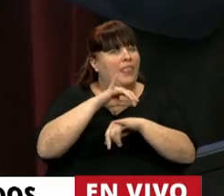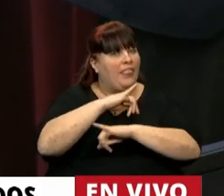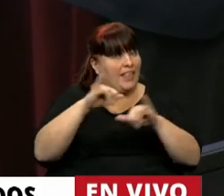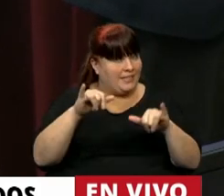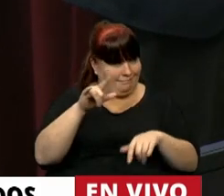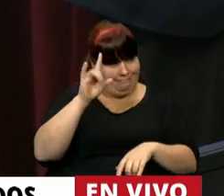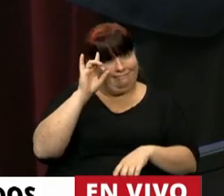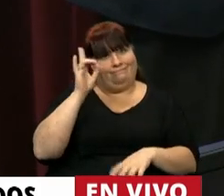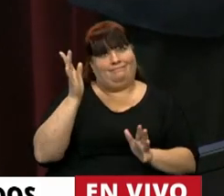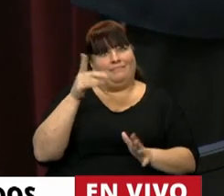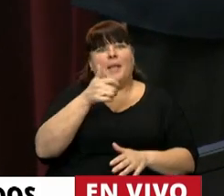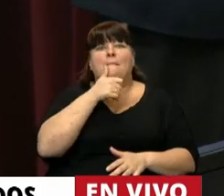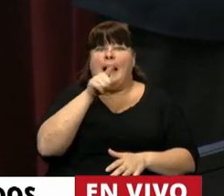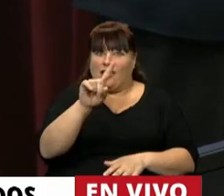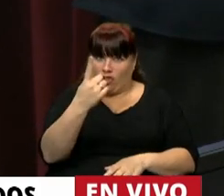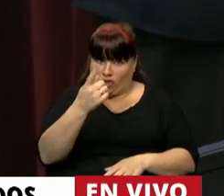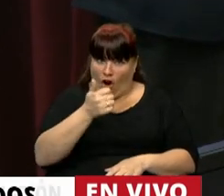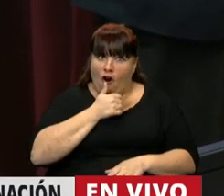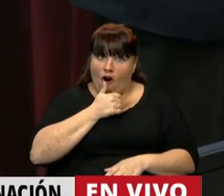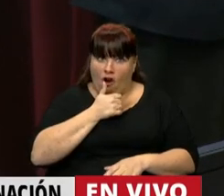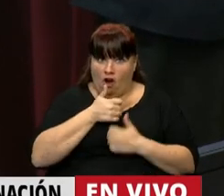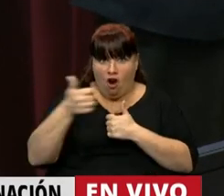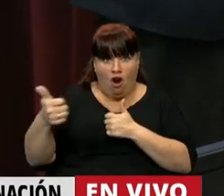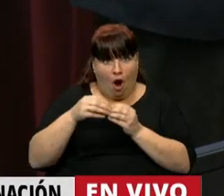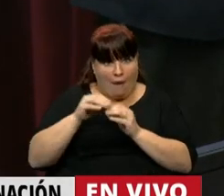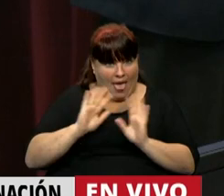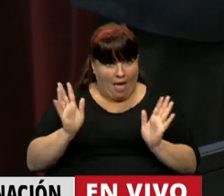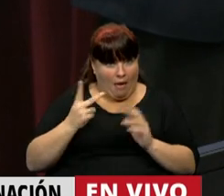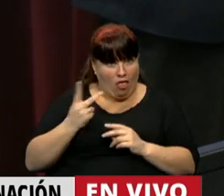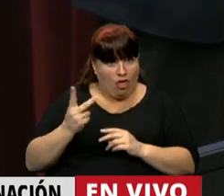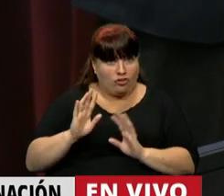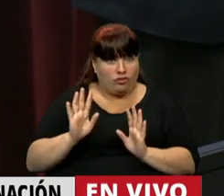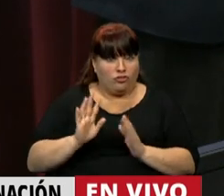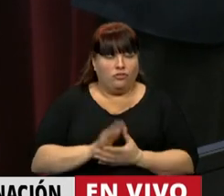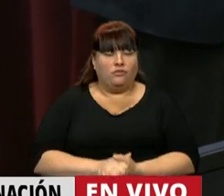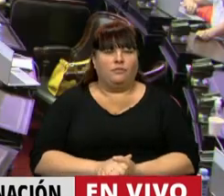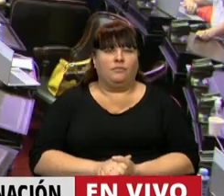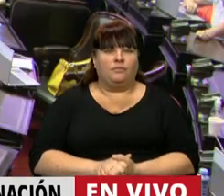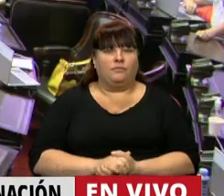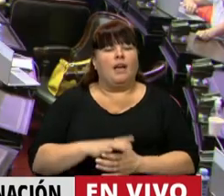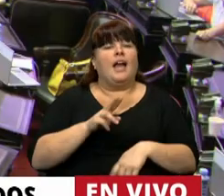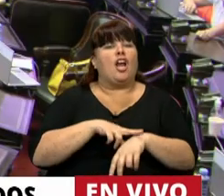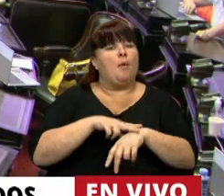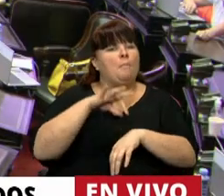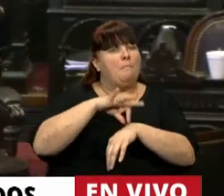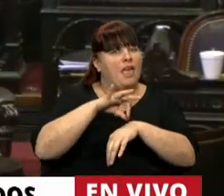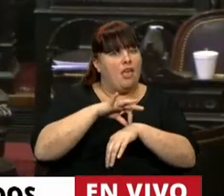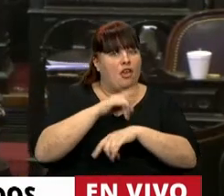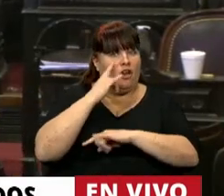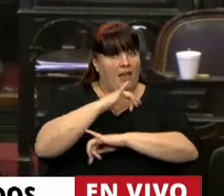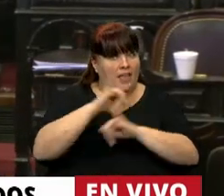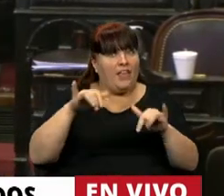imagino que el mate solo lo comparte con su compañero no por recomendación médica